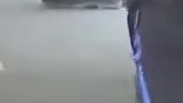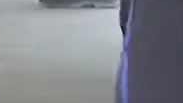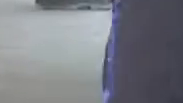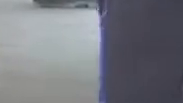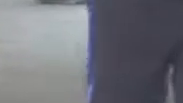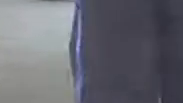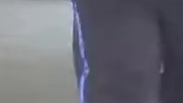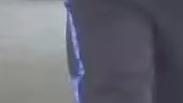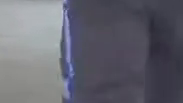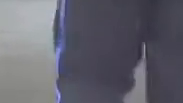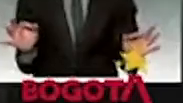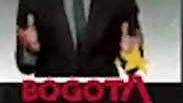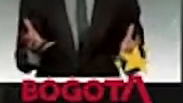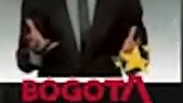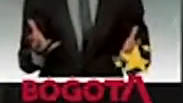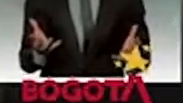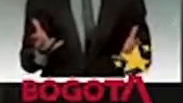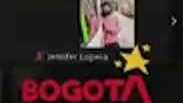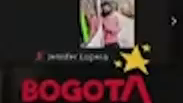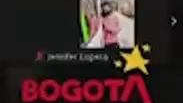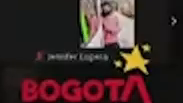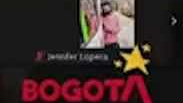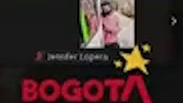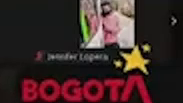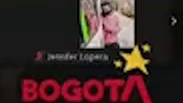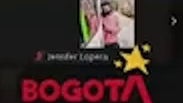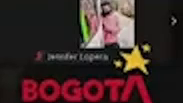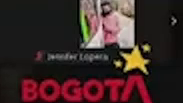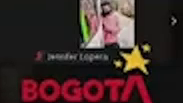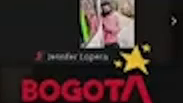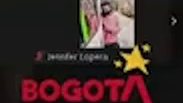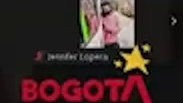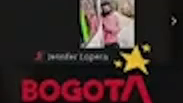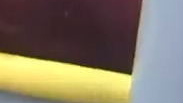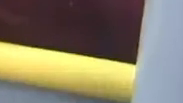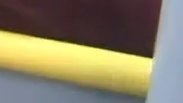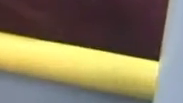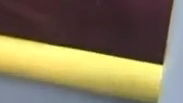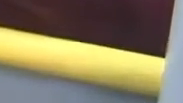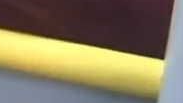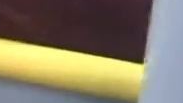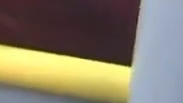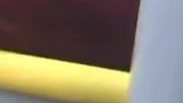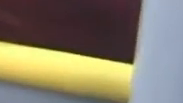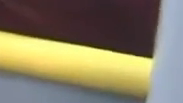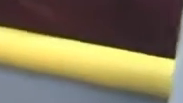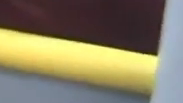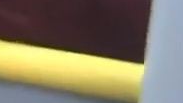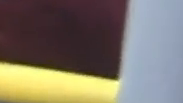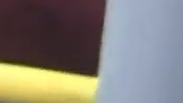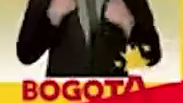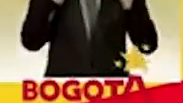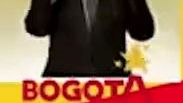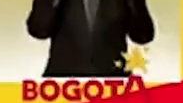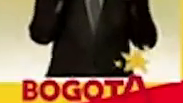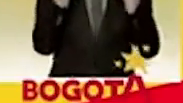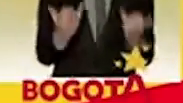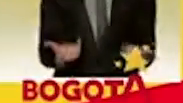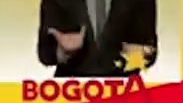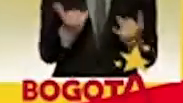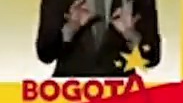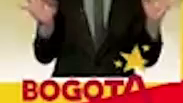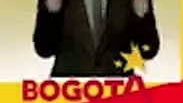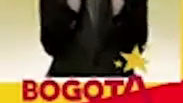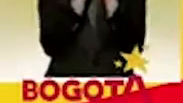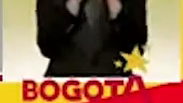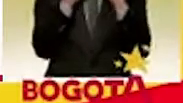de protección de mujeres, Florence Thomas, especialista en el tema, dio su voto de confianza para lo que se proyecta. Por el momento, lo muy importante